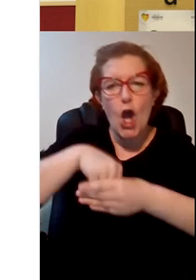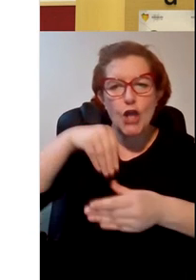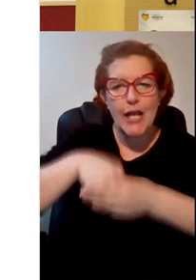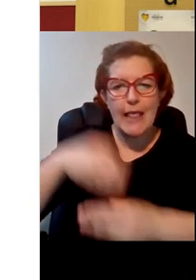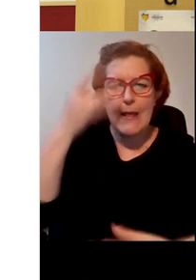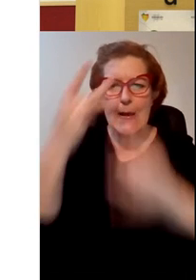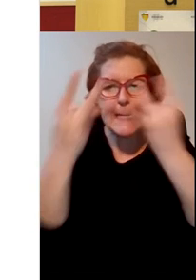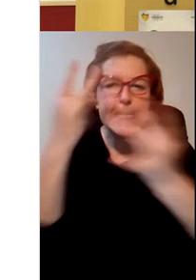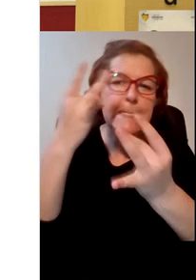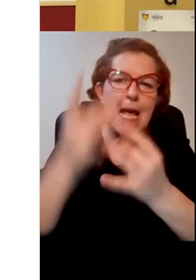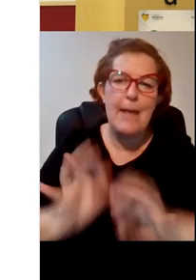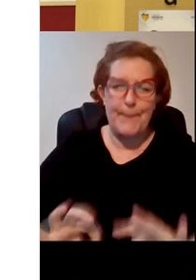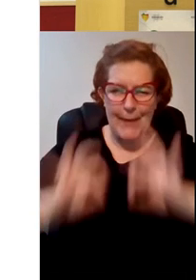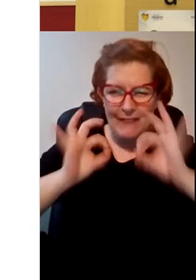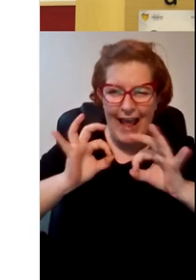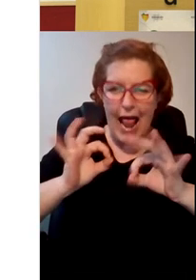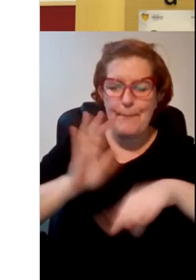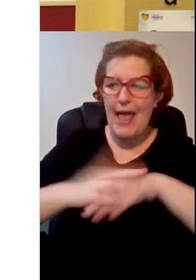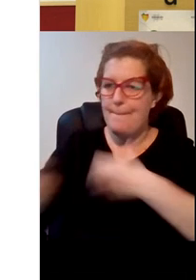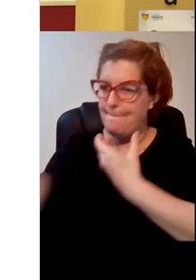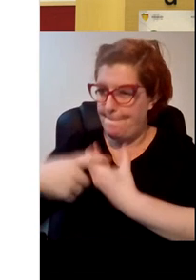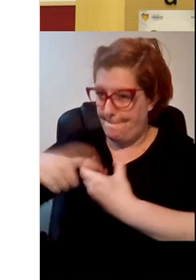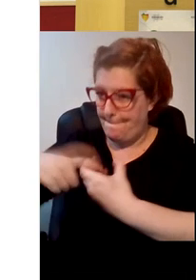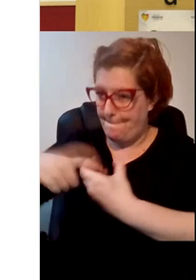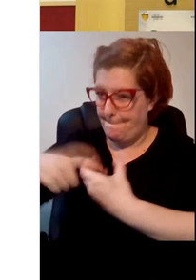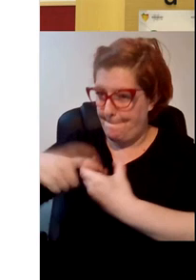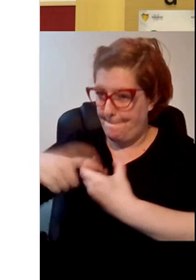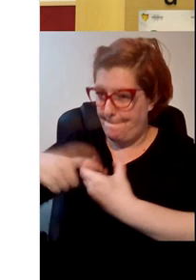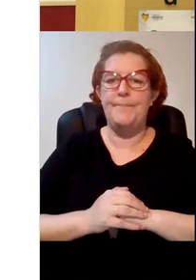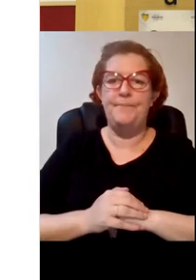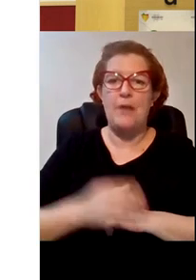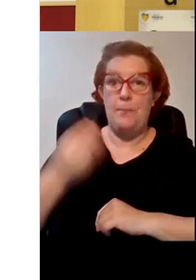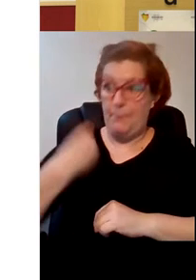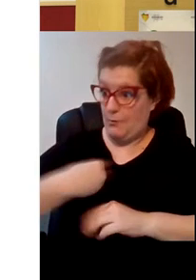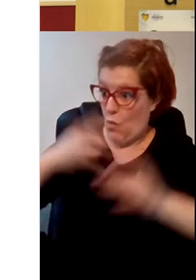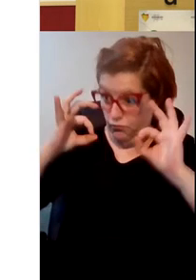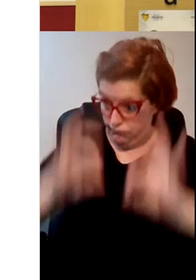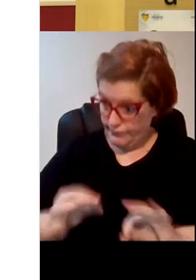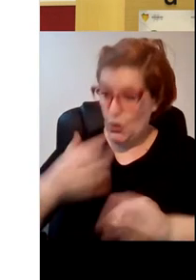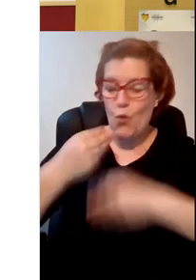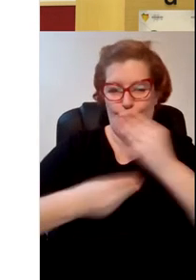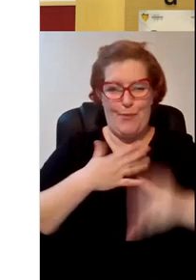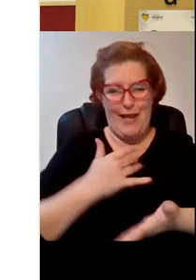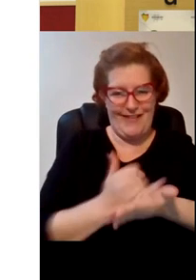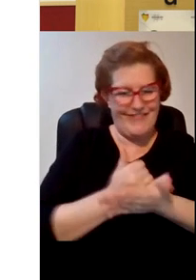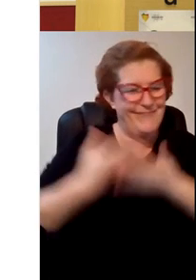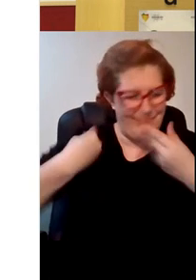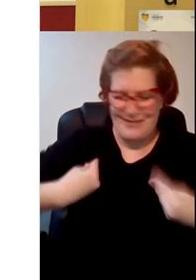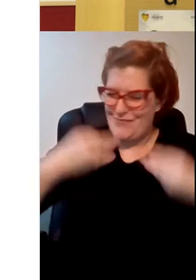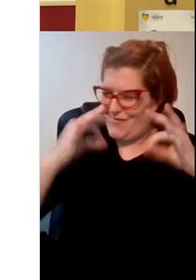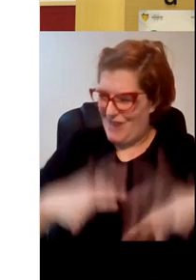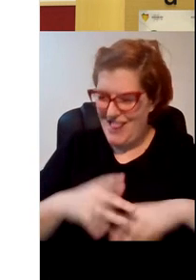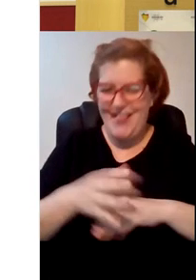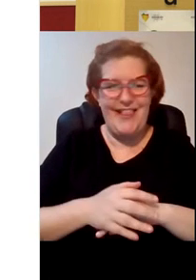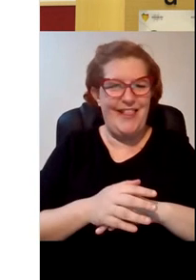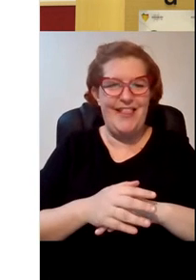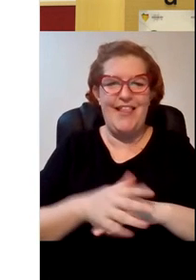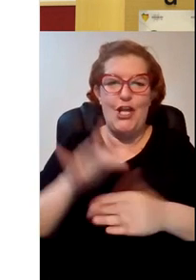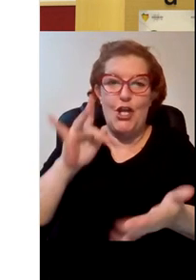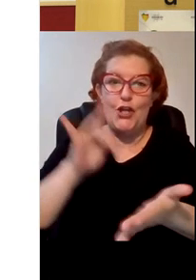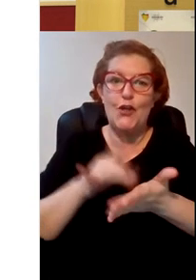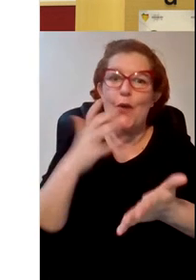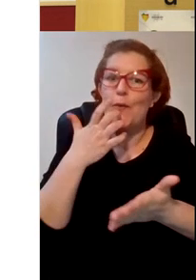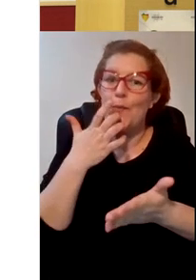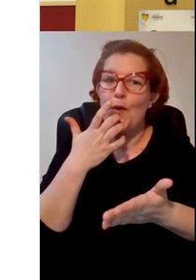nicho a sus suscriptores vale pues con el mismo sentido se utilizó también en la asignatura cuando llegamos a la parte de